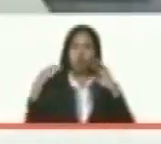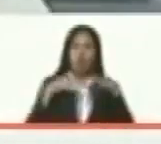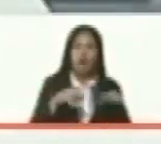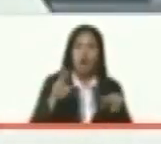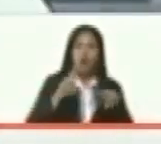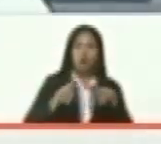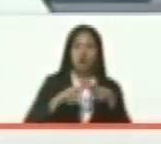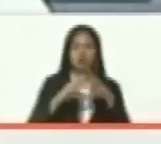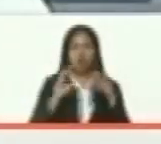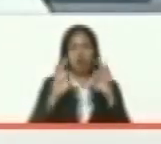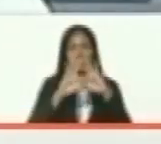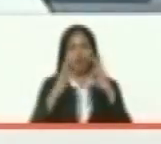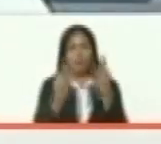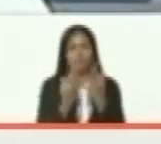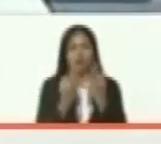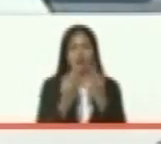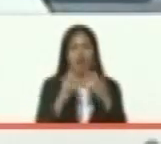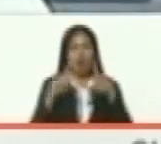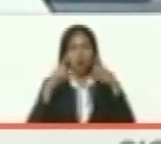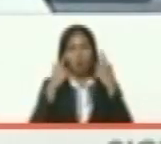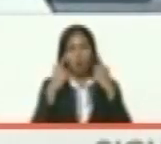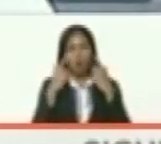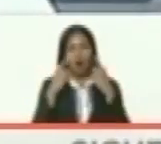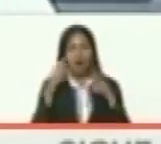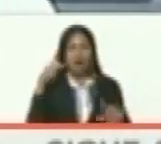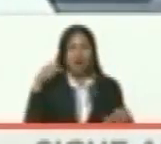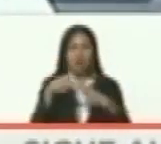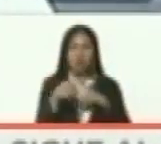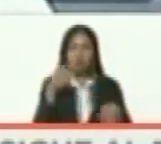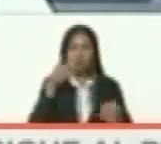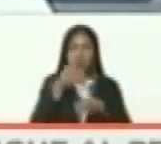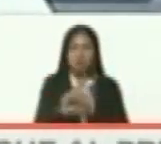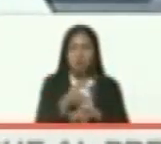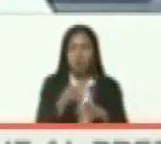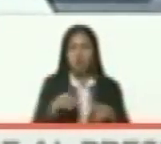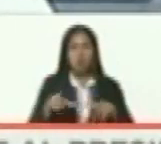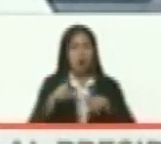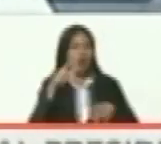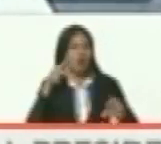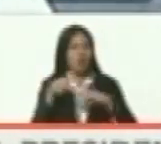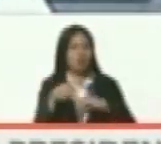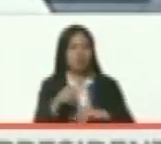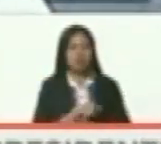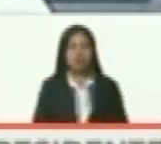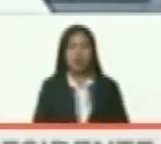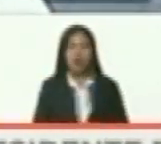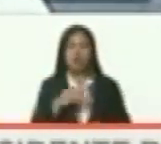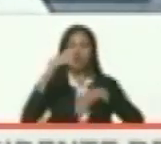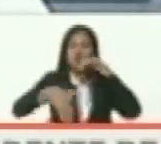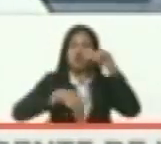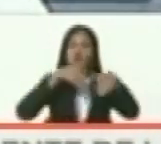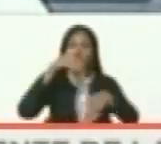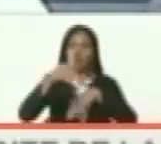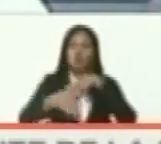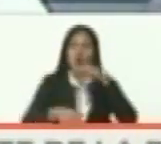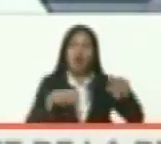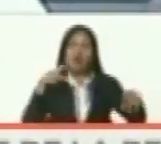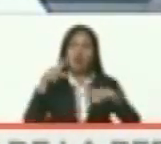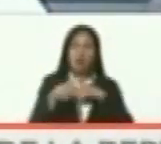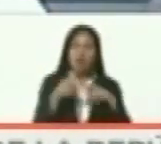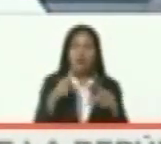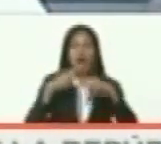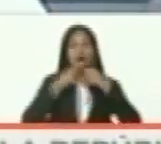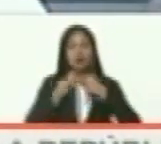a mi familia, a La Guaira, a Naiguatá. Íbamos al balneario de Naiguatá, al balneario